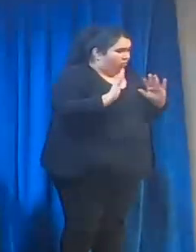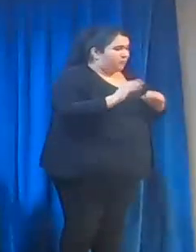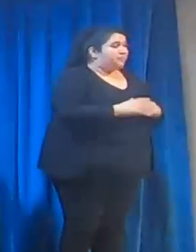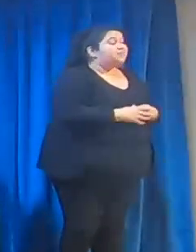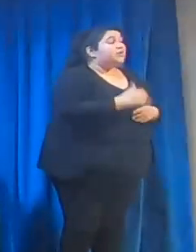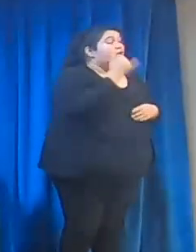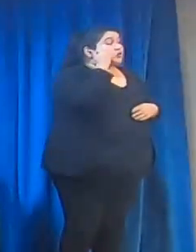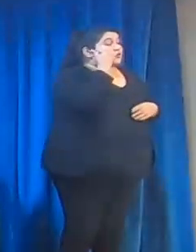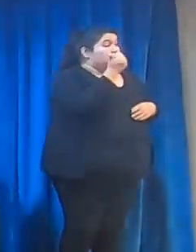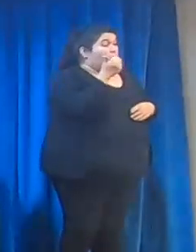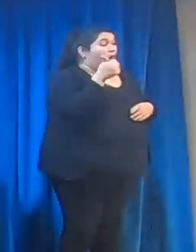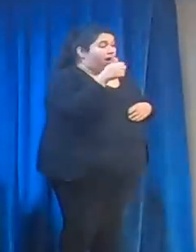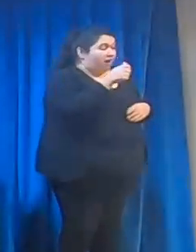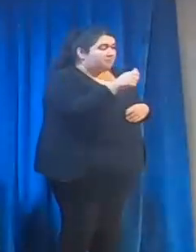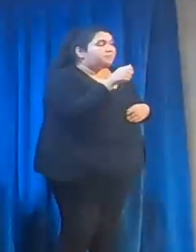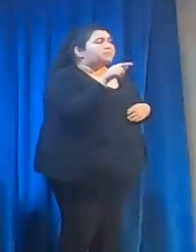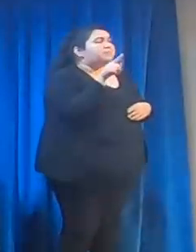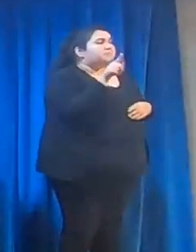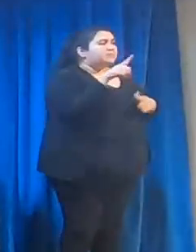un psicoanalista argentino,